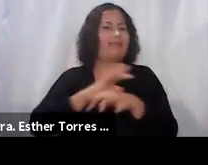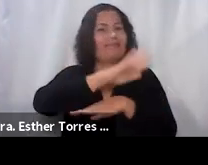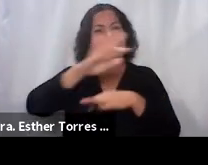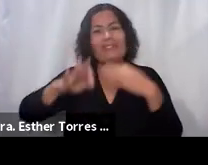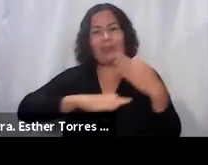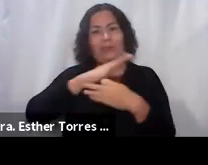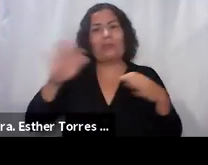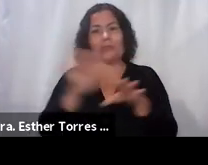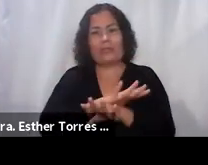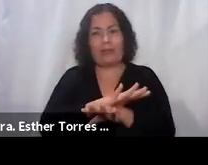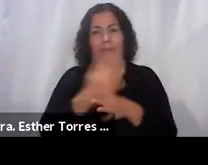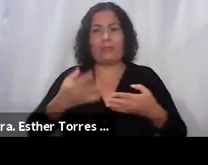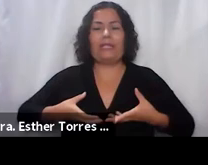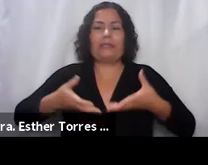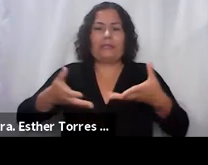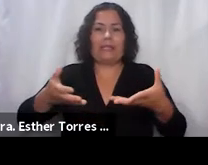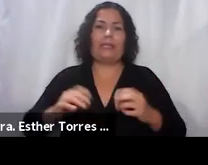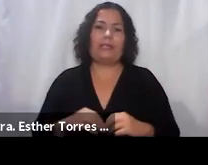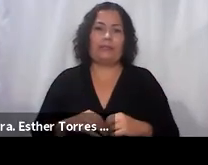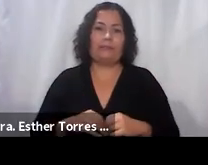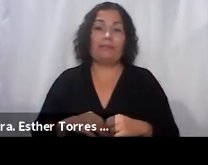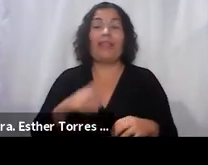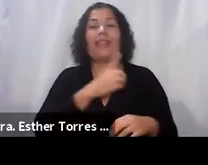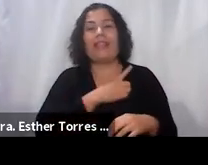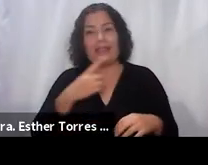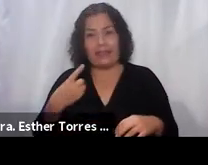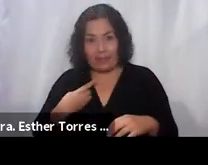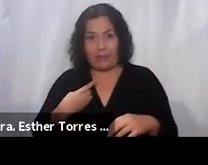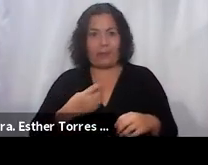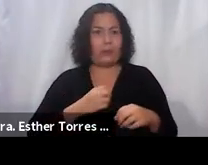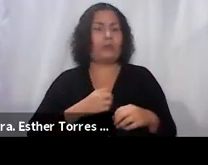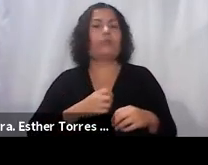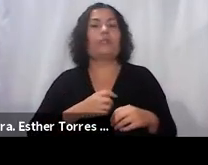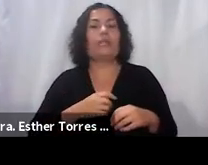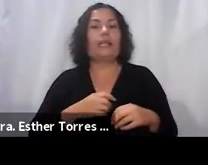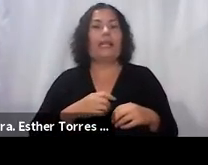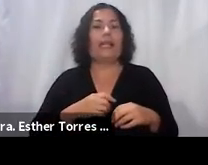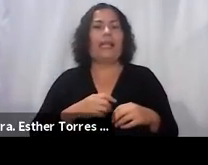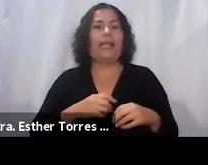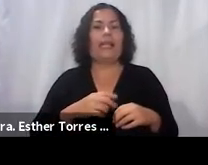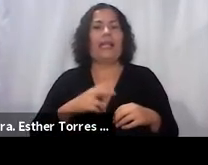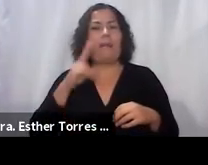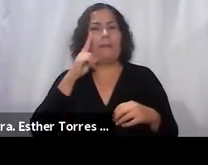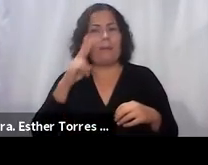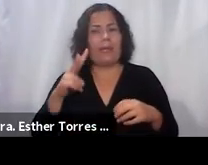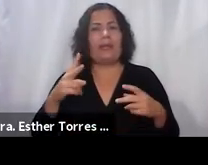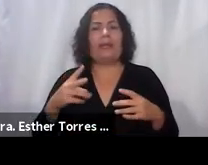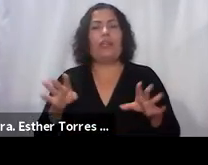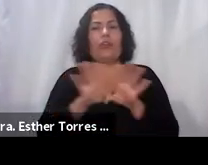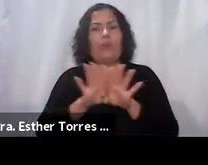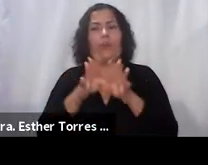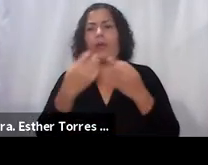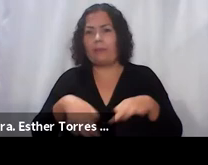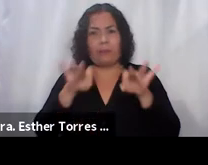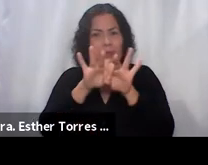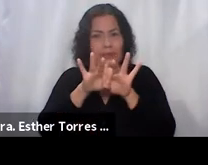La siguiente. Entonces tenemos que tomarlos en cuenta, ¿no? Porque, la siguiente, por favor. ¿No?